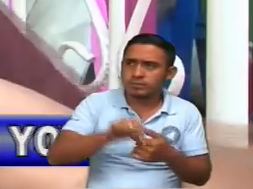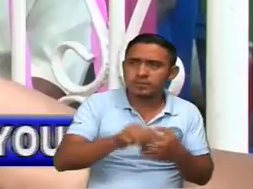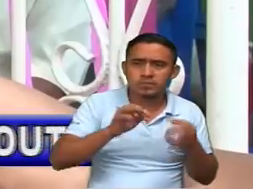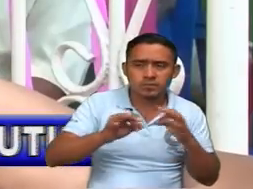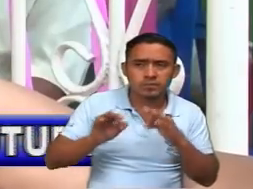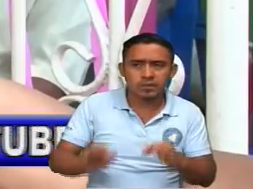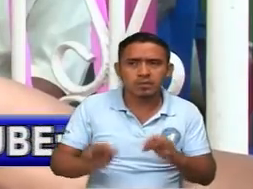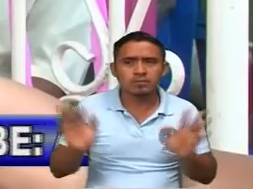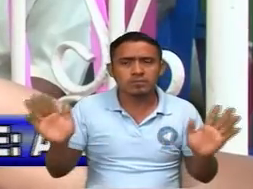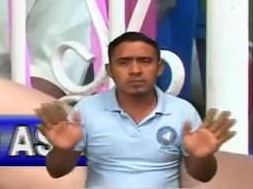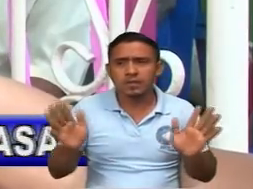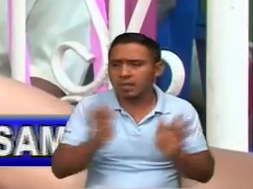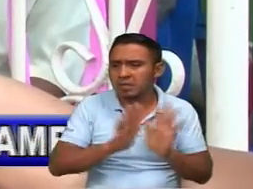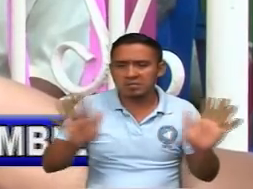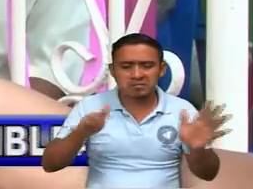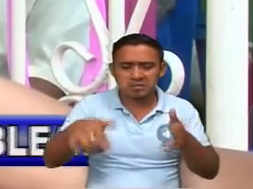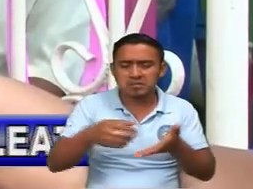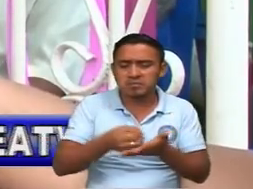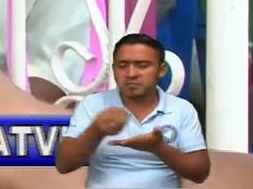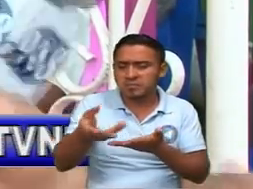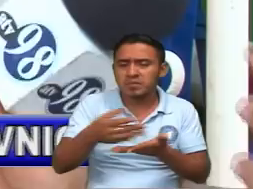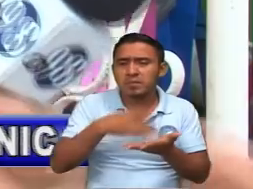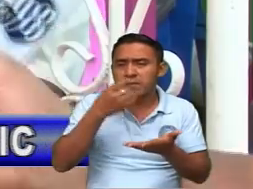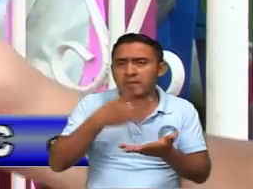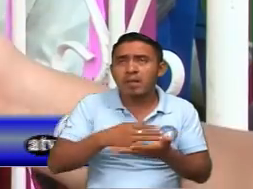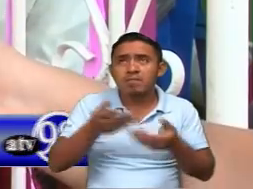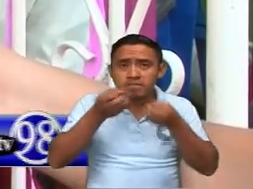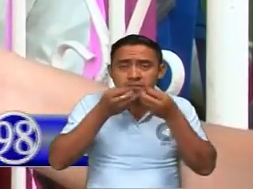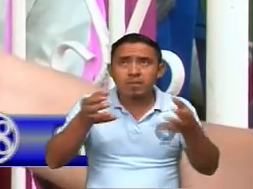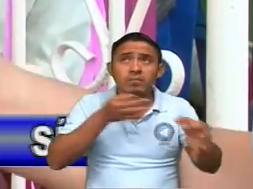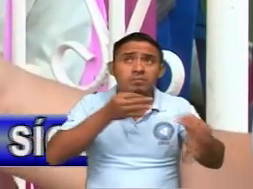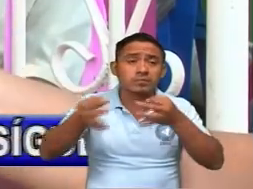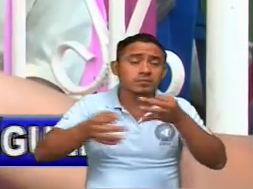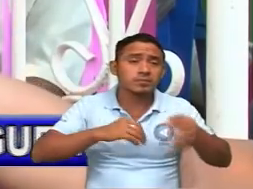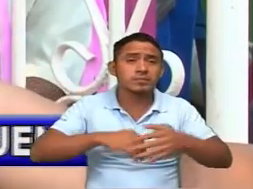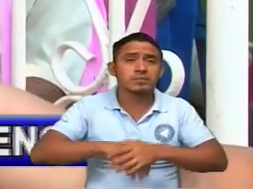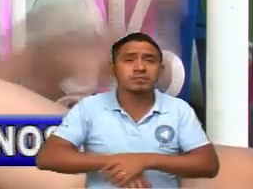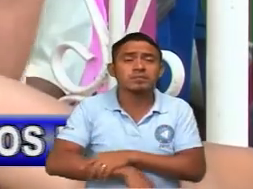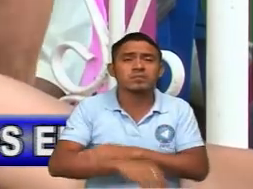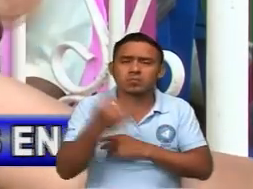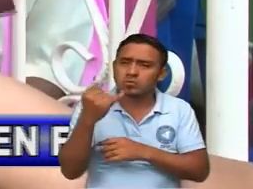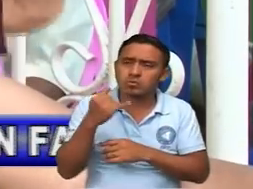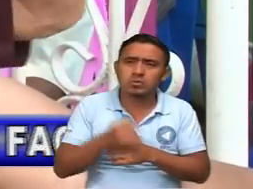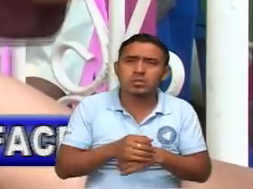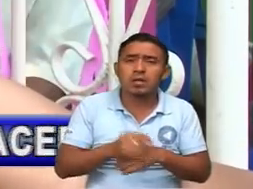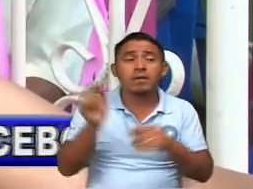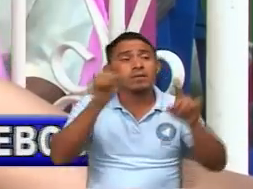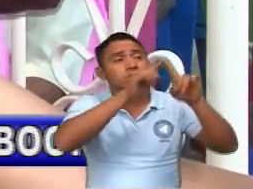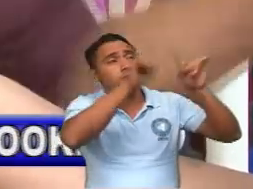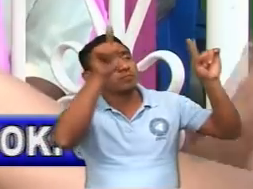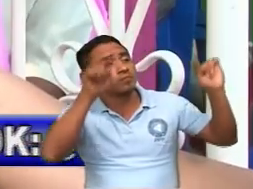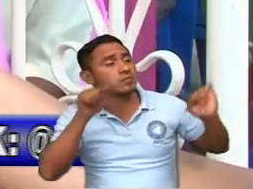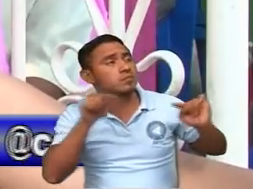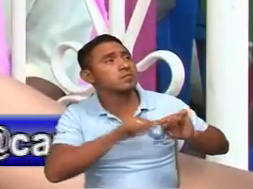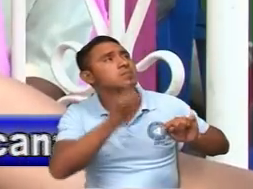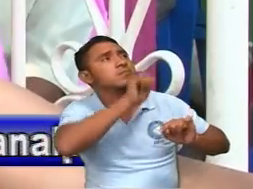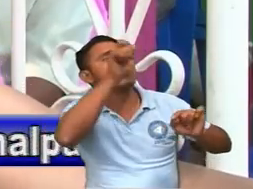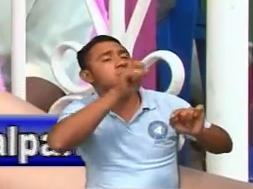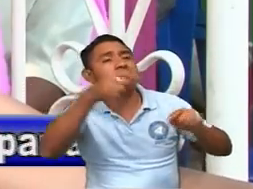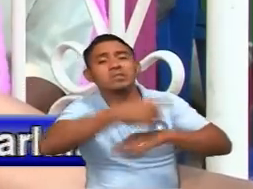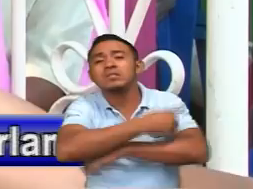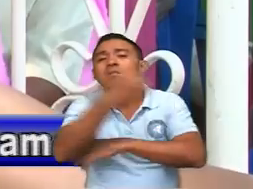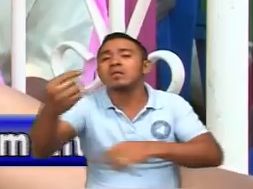nomás se lo atiende, aquí nomás se le da el medicamento. Se les informa a los miembros del club. Así, se pone en la pizarra qué día es la